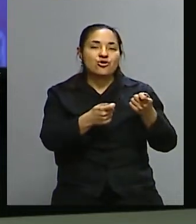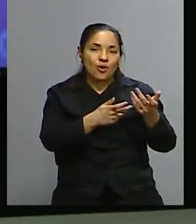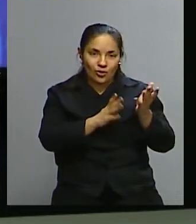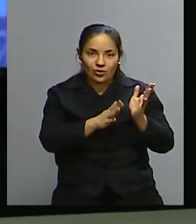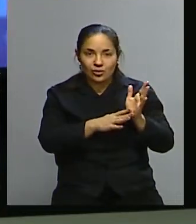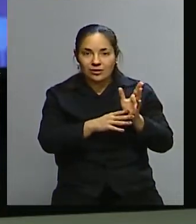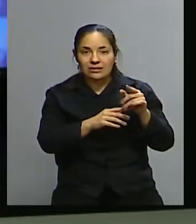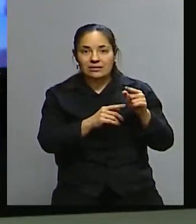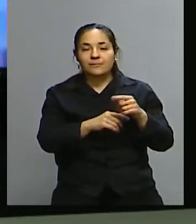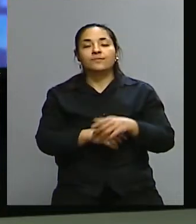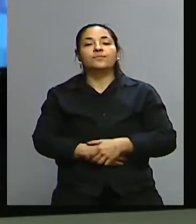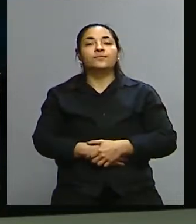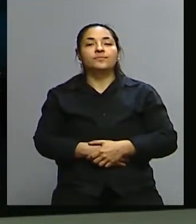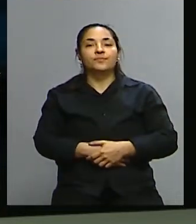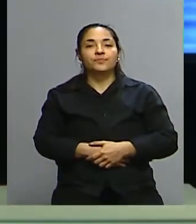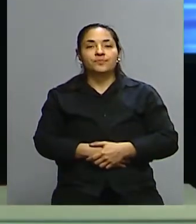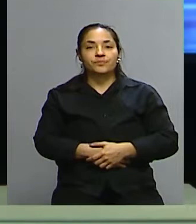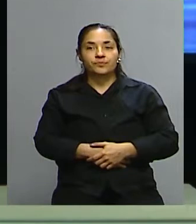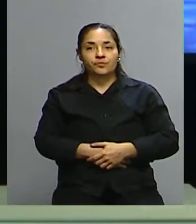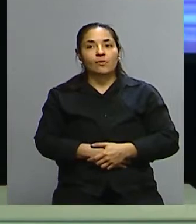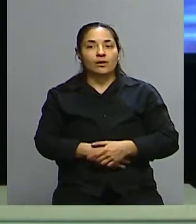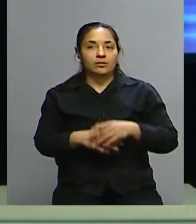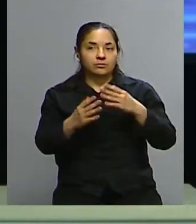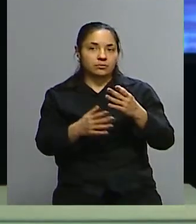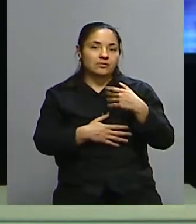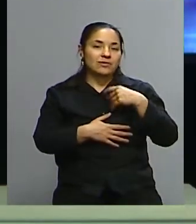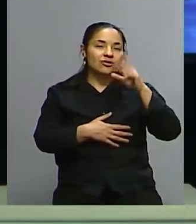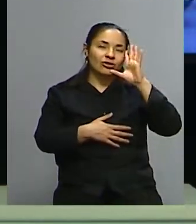está reglada. Entonces, bueno, a Víctor, yo sé